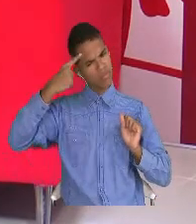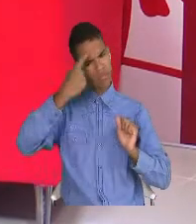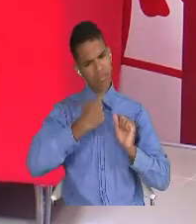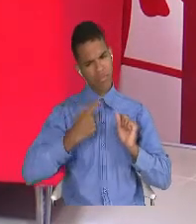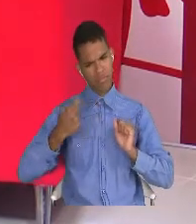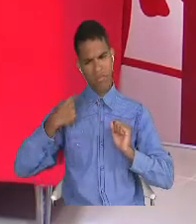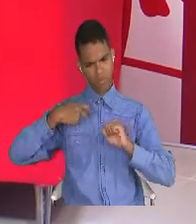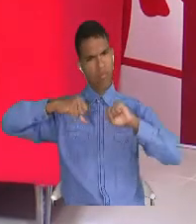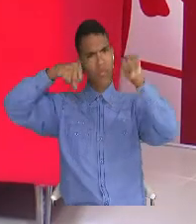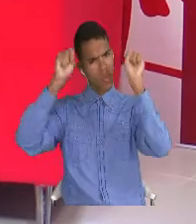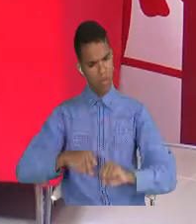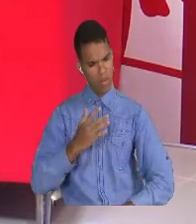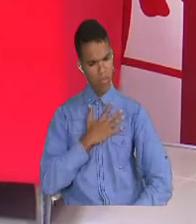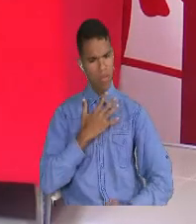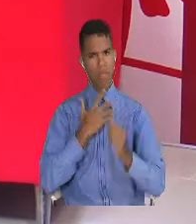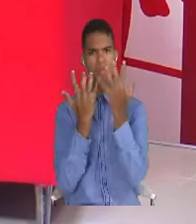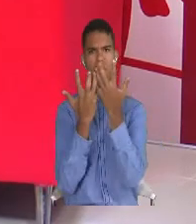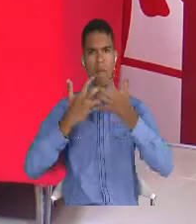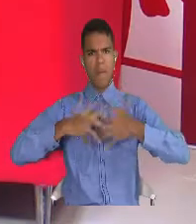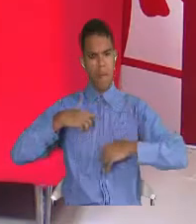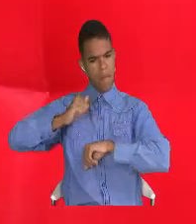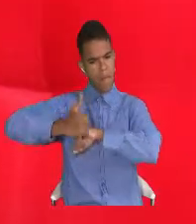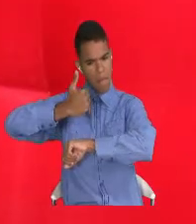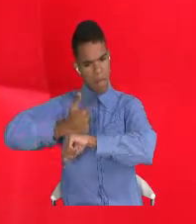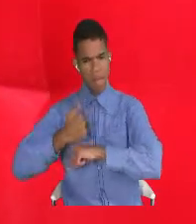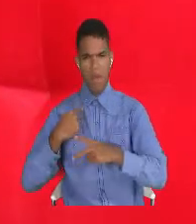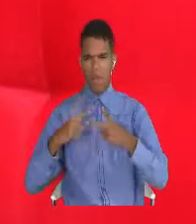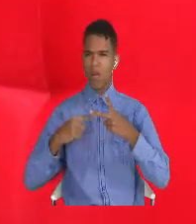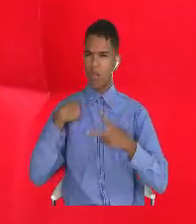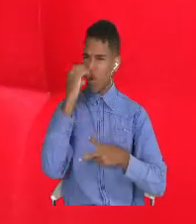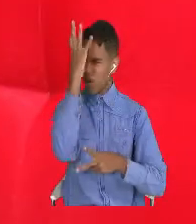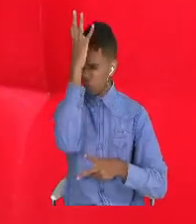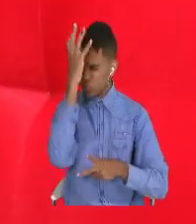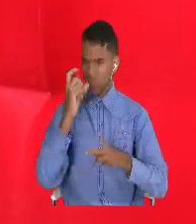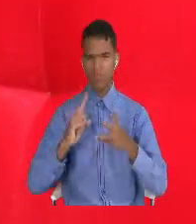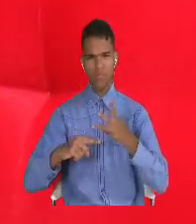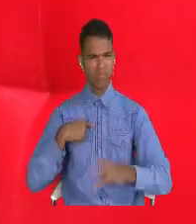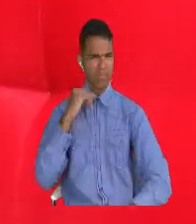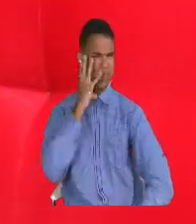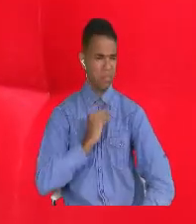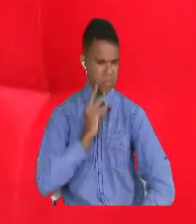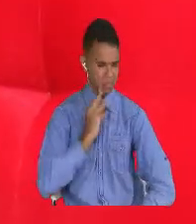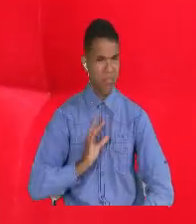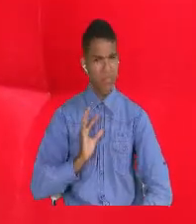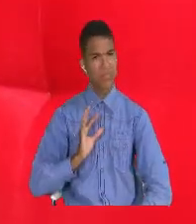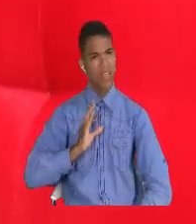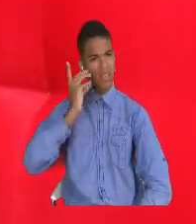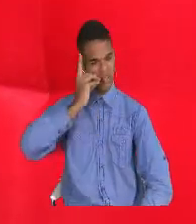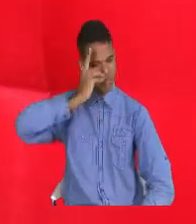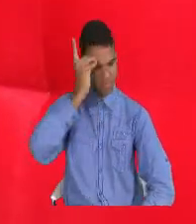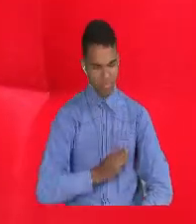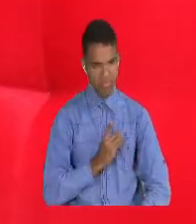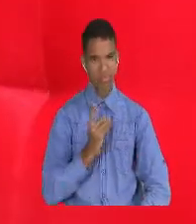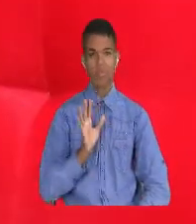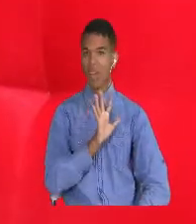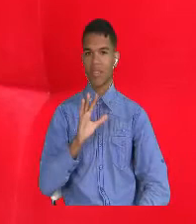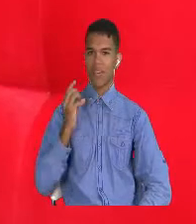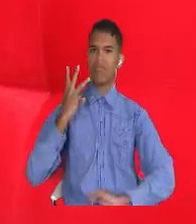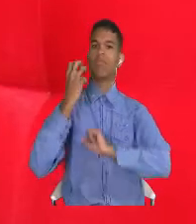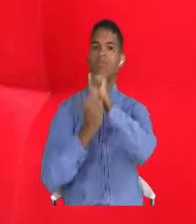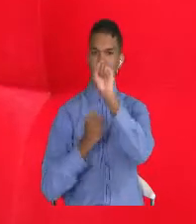tener lo mío, tengo la capacidad, tengo la experiencia y decidí hacerlo. Y aquí estoy, ya llevo 3 años con New